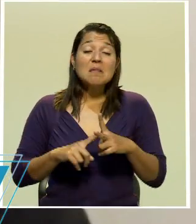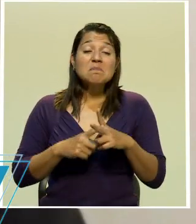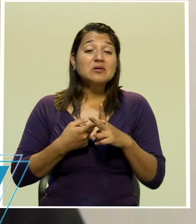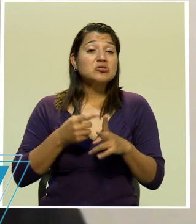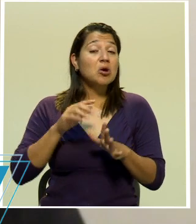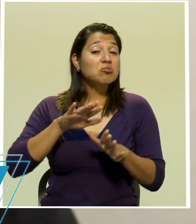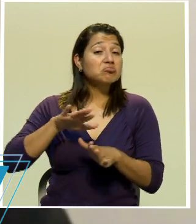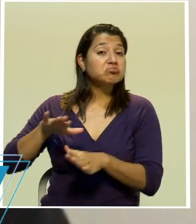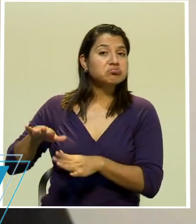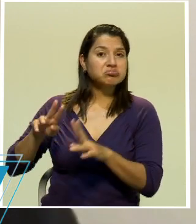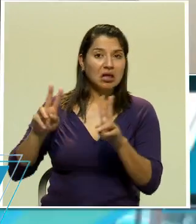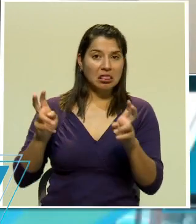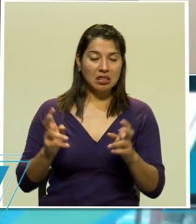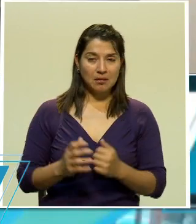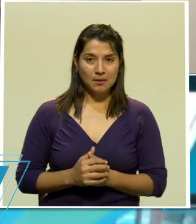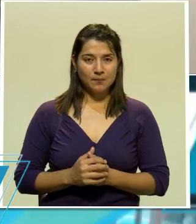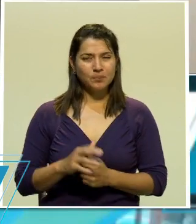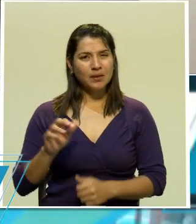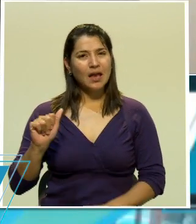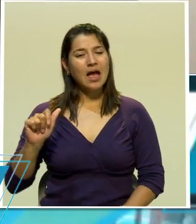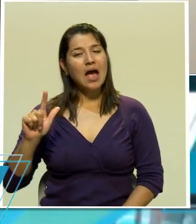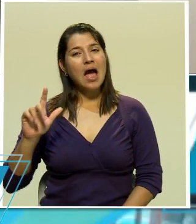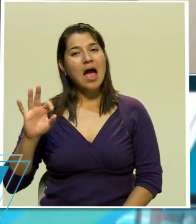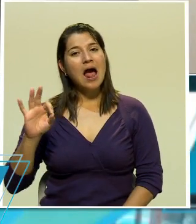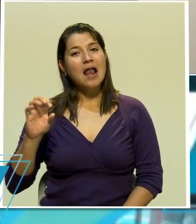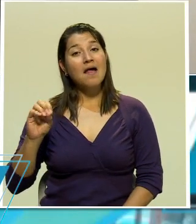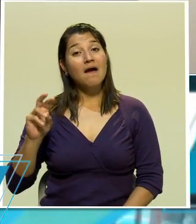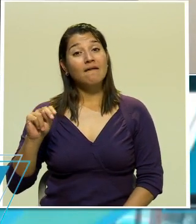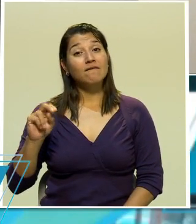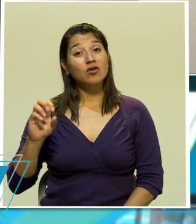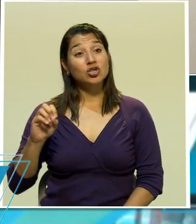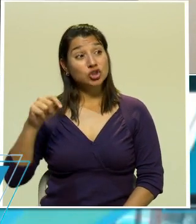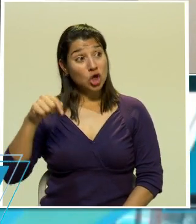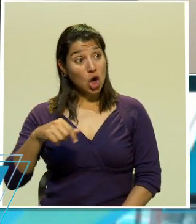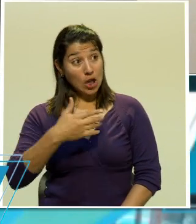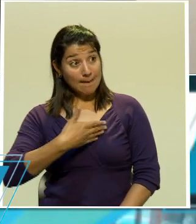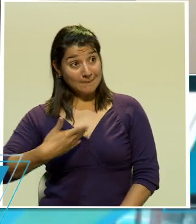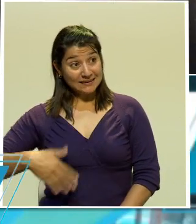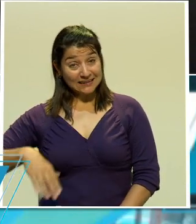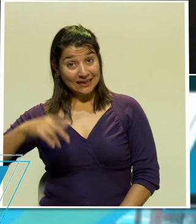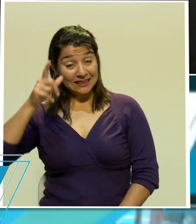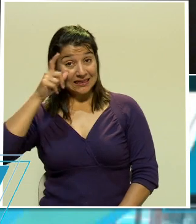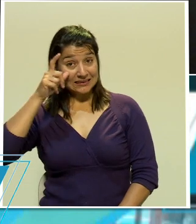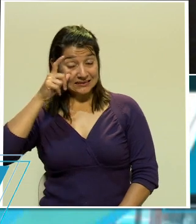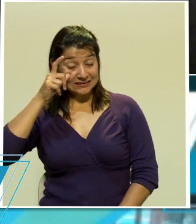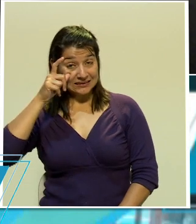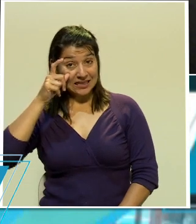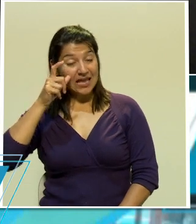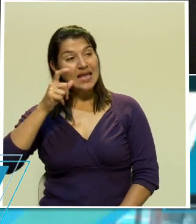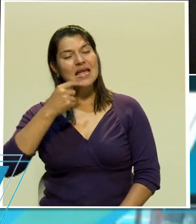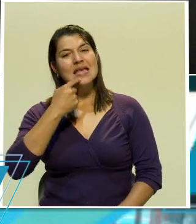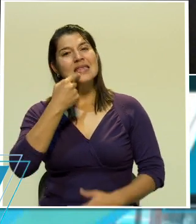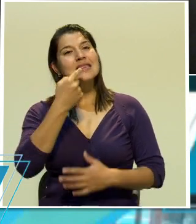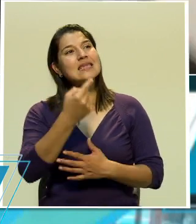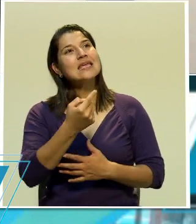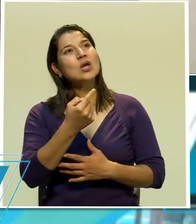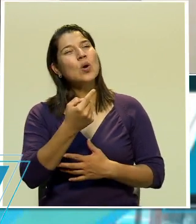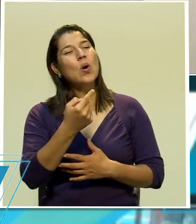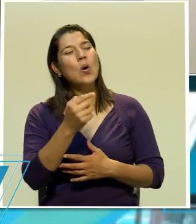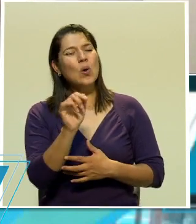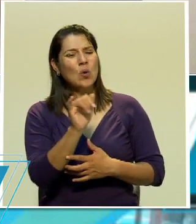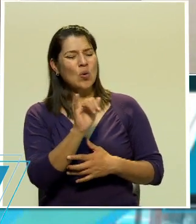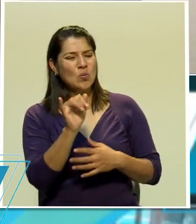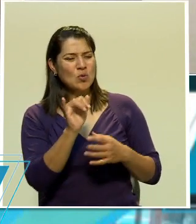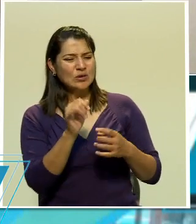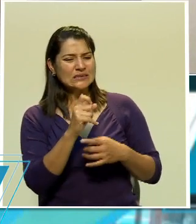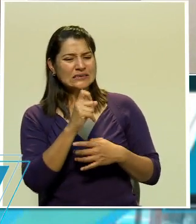tema de lado. Alfonso, hoy el presidente electo Joe Biden calificó de